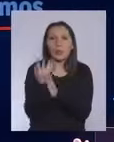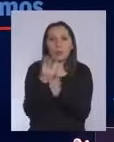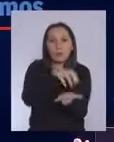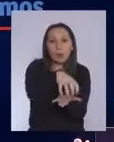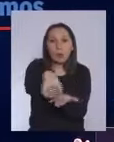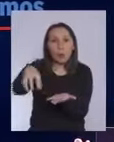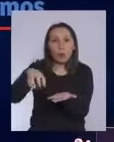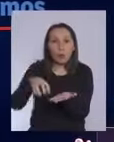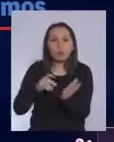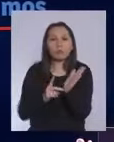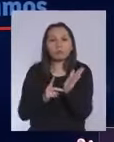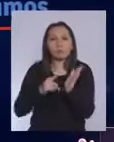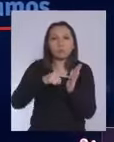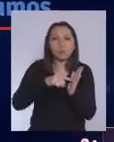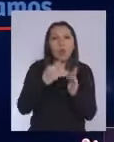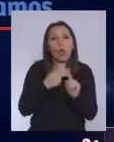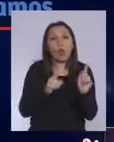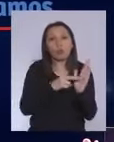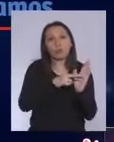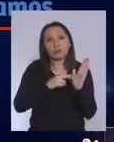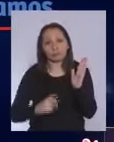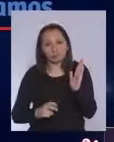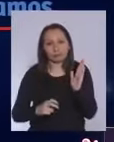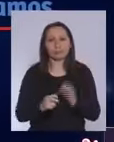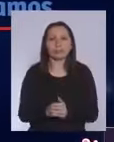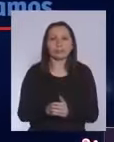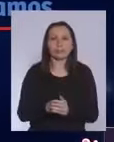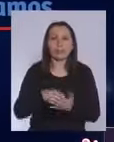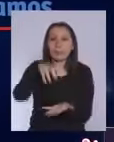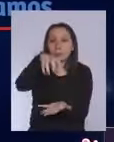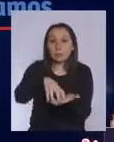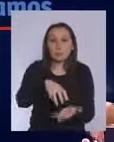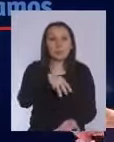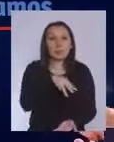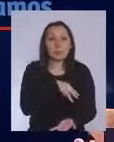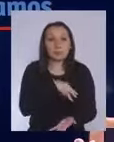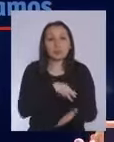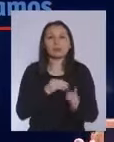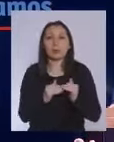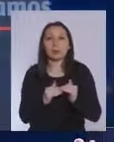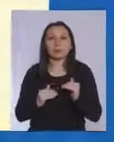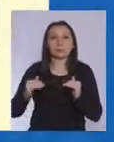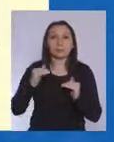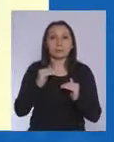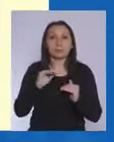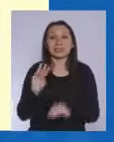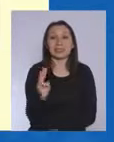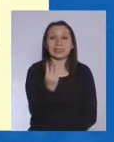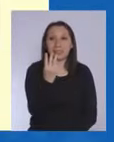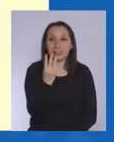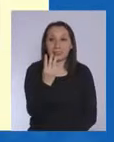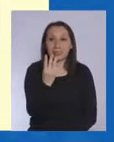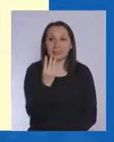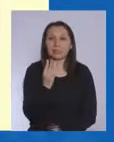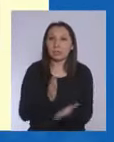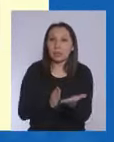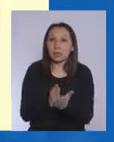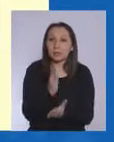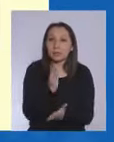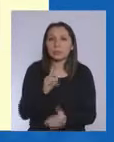comunas que avanzan y retroceden en la región metropolitana avanzan a paso 3 a partir